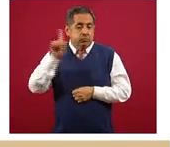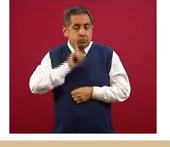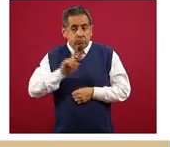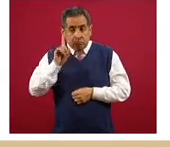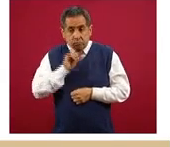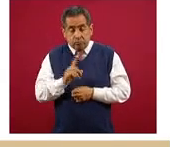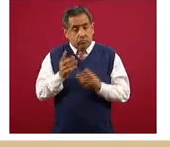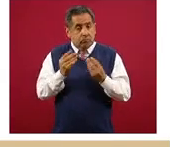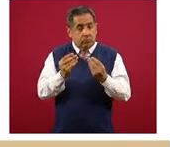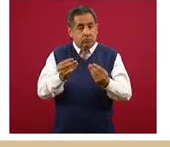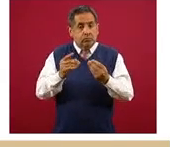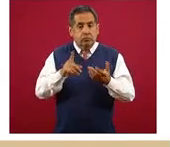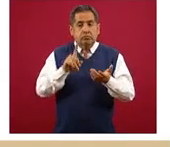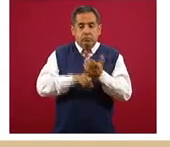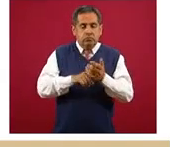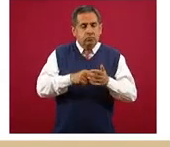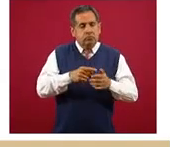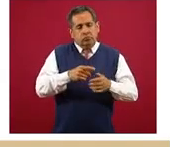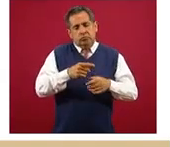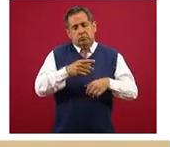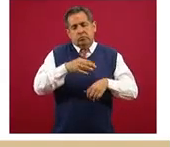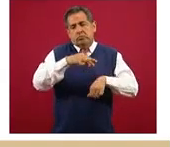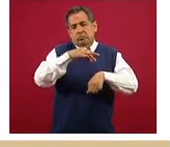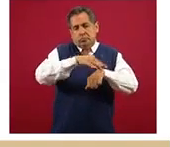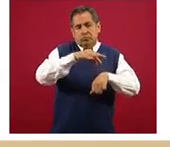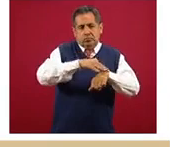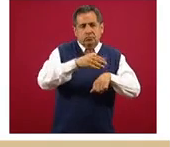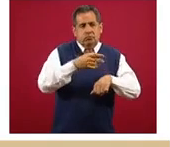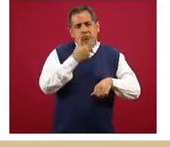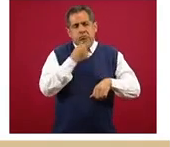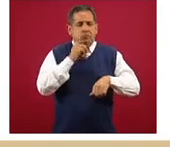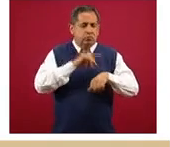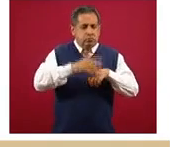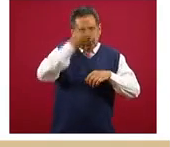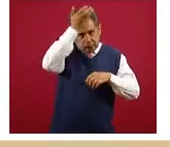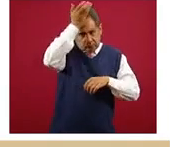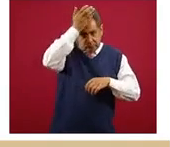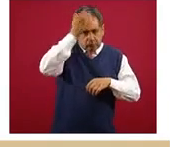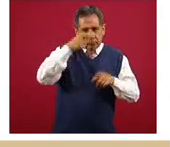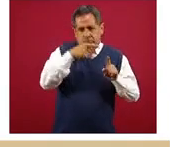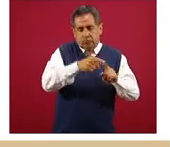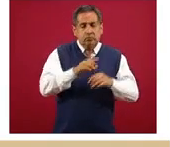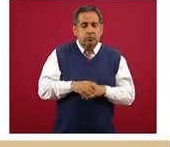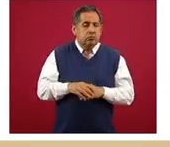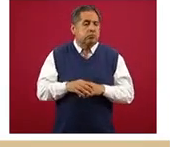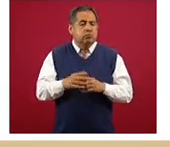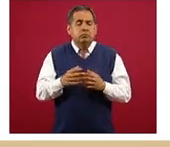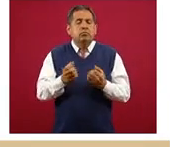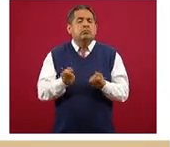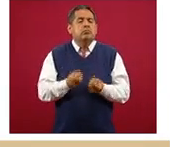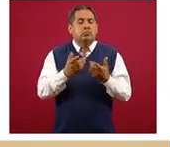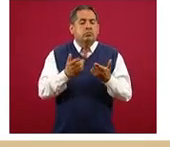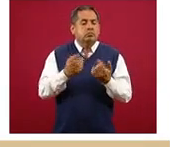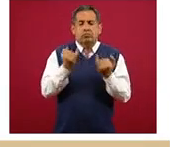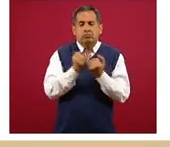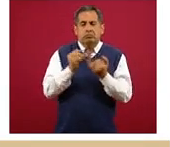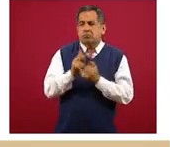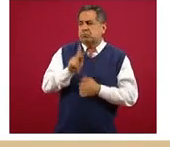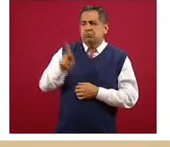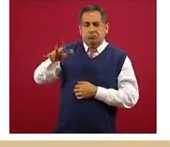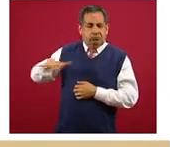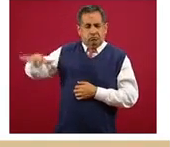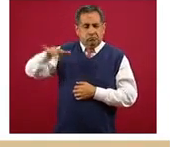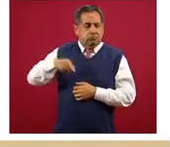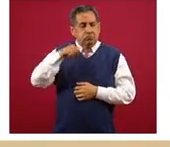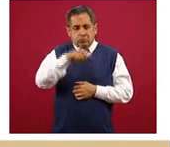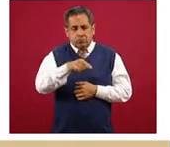grupo de profesionales de la salud. En la distribución por edad, por grupos de edad, prácticamente similar a la que vemos en la población general,